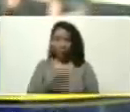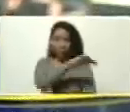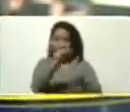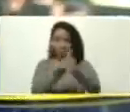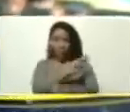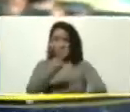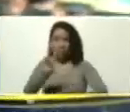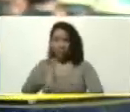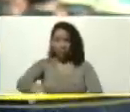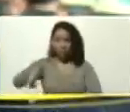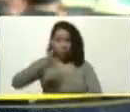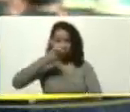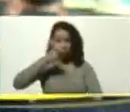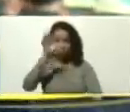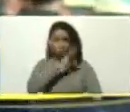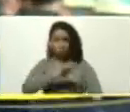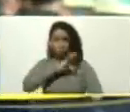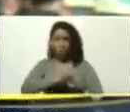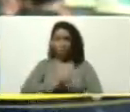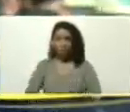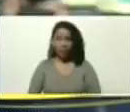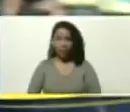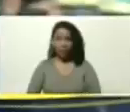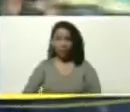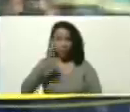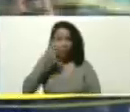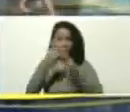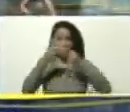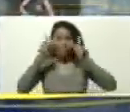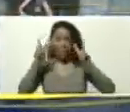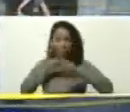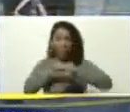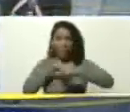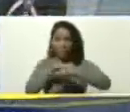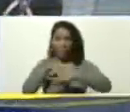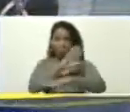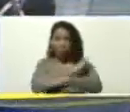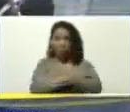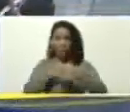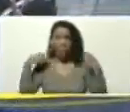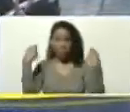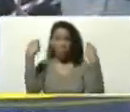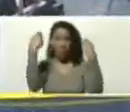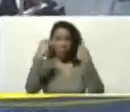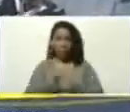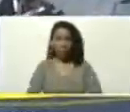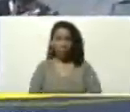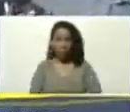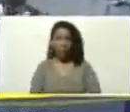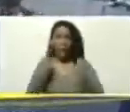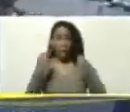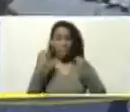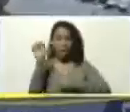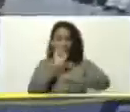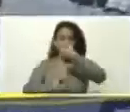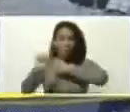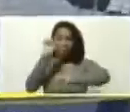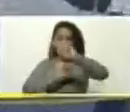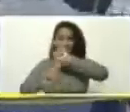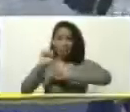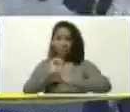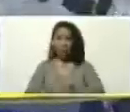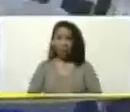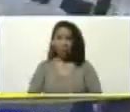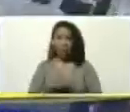vicepresidente sectorial de Soberanía, Seguridad y Paz y ministro del Poder Popular para la Defensa